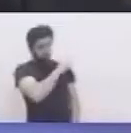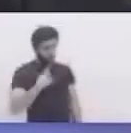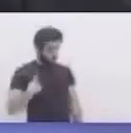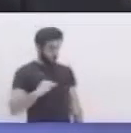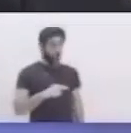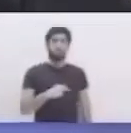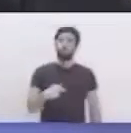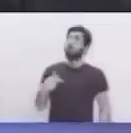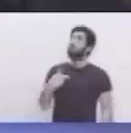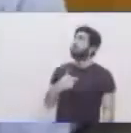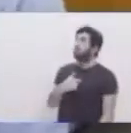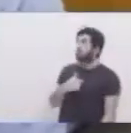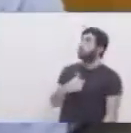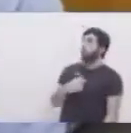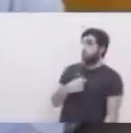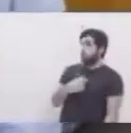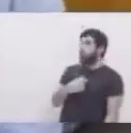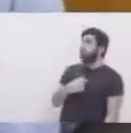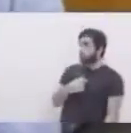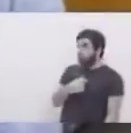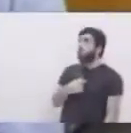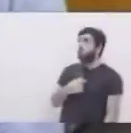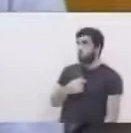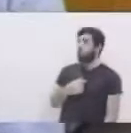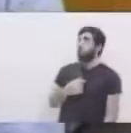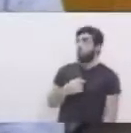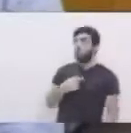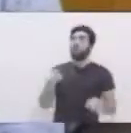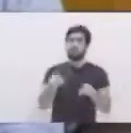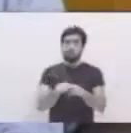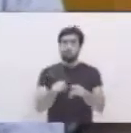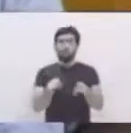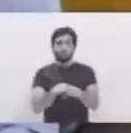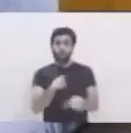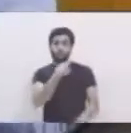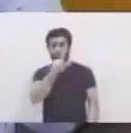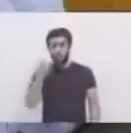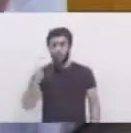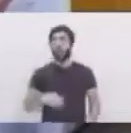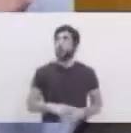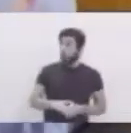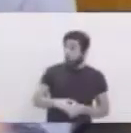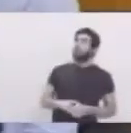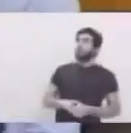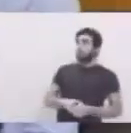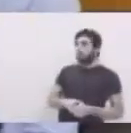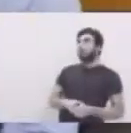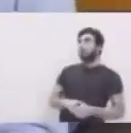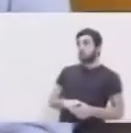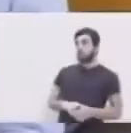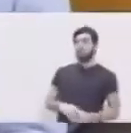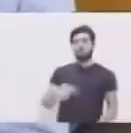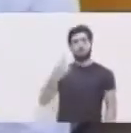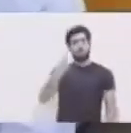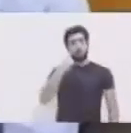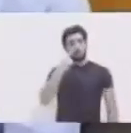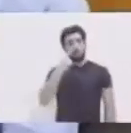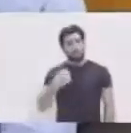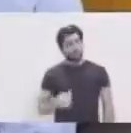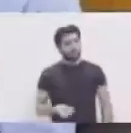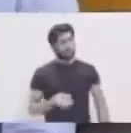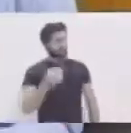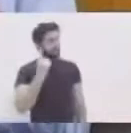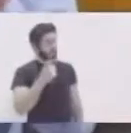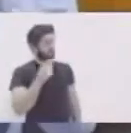Y Graciela solo hacía así, como tú. Así. Sí, ajá. Solamente hacía eso, Graciela. Su papá también le